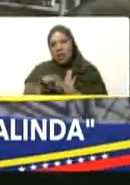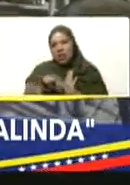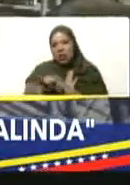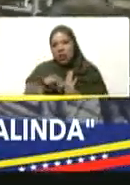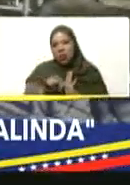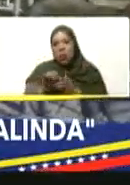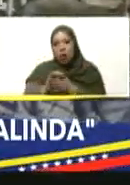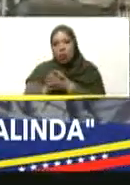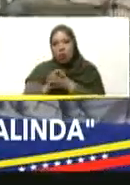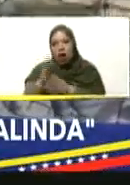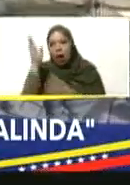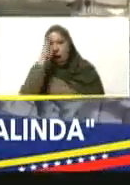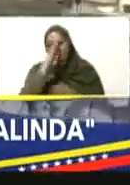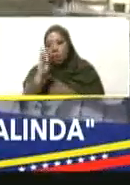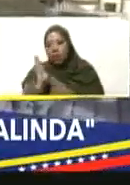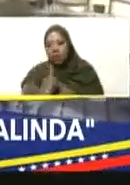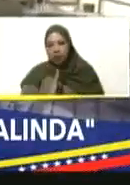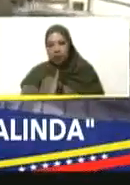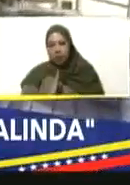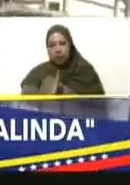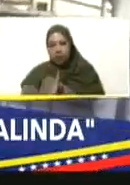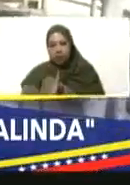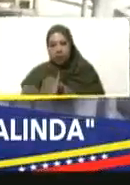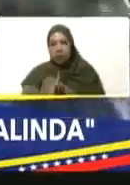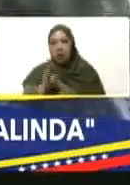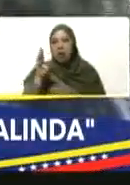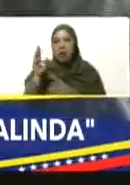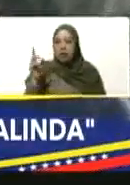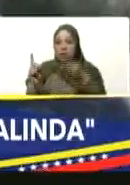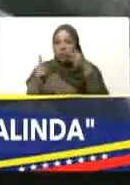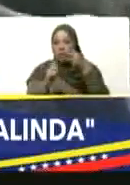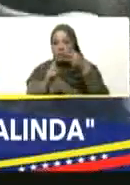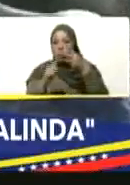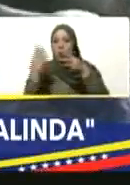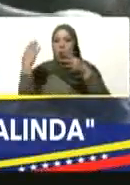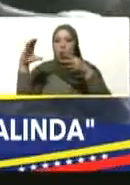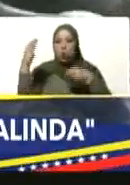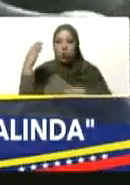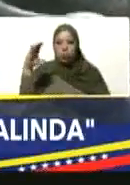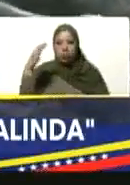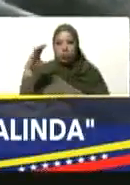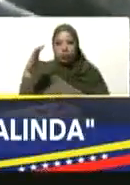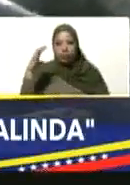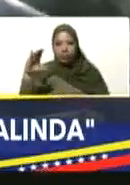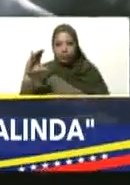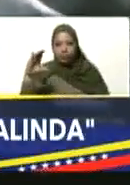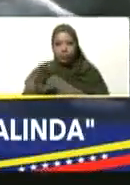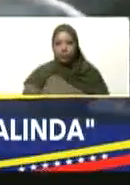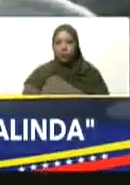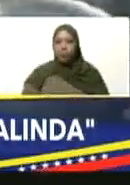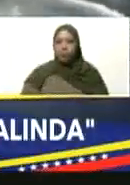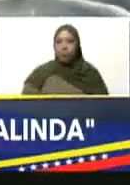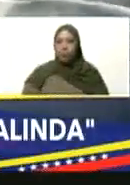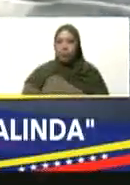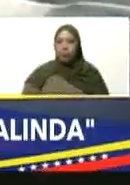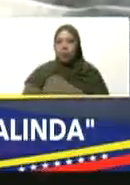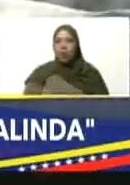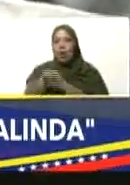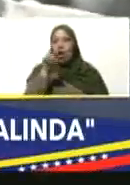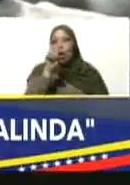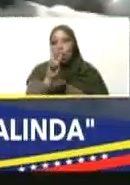los compañeros de Brasil, y en tercer lugar, Colombia. Venezuela cuenta con